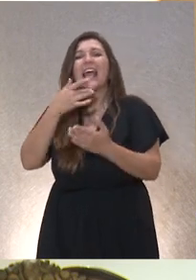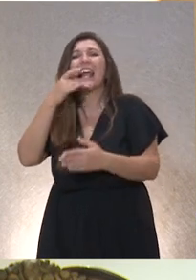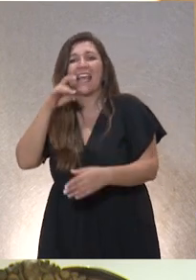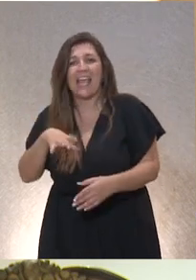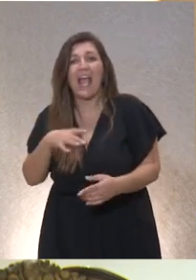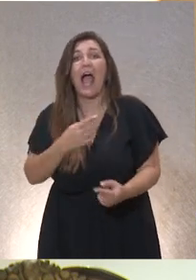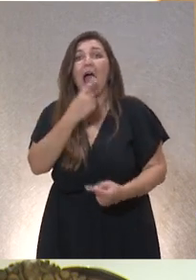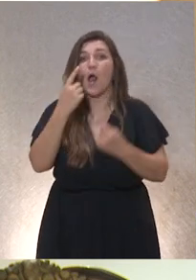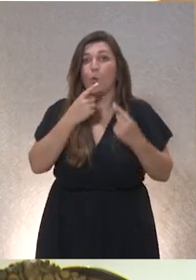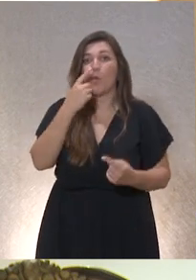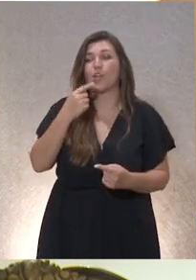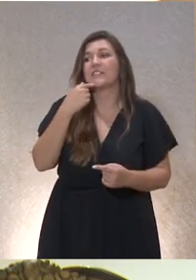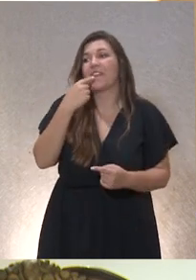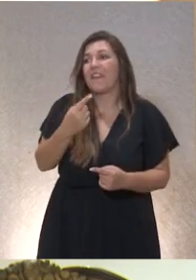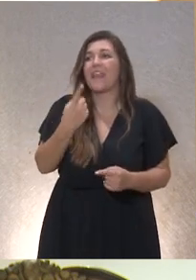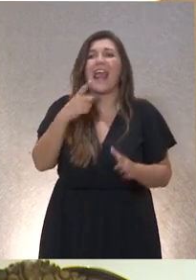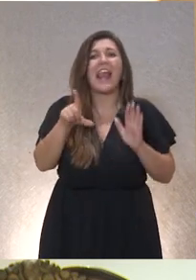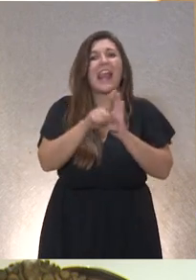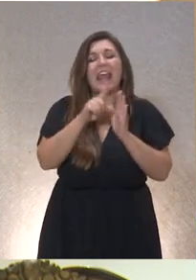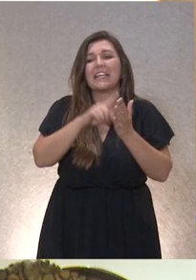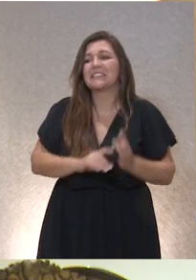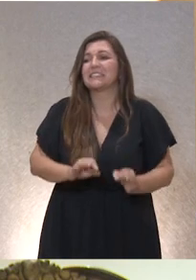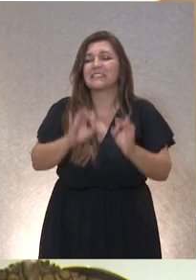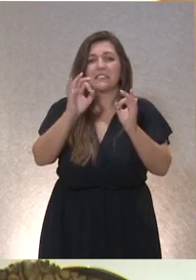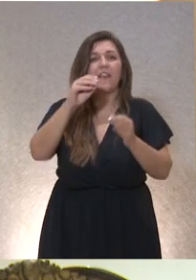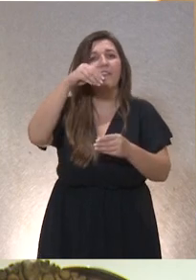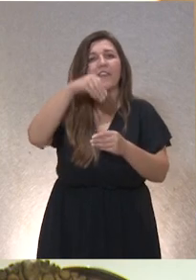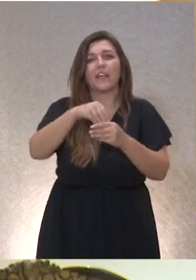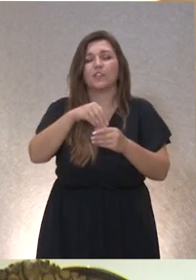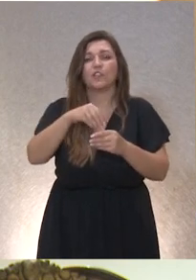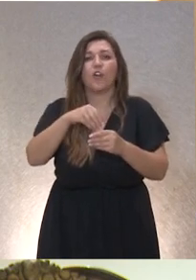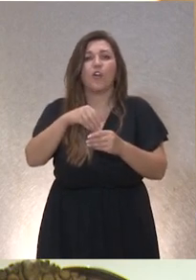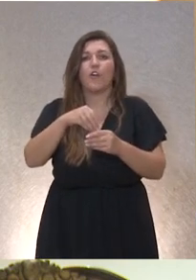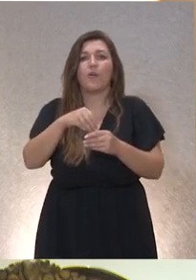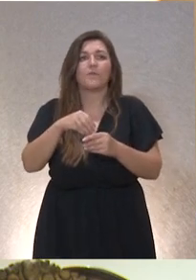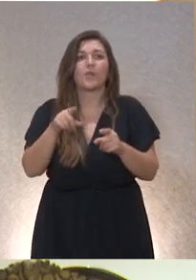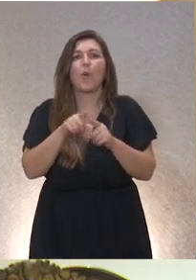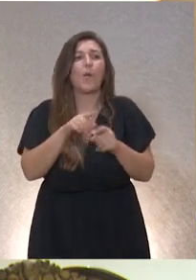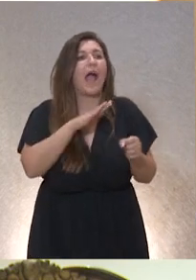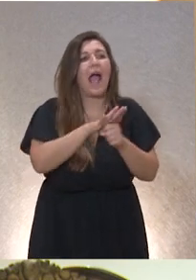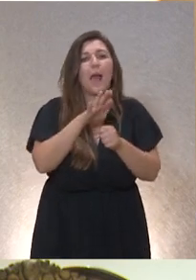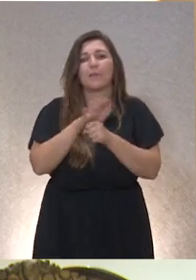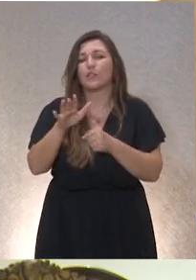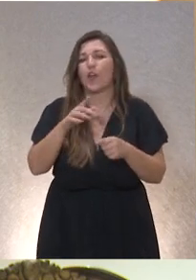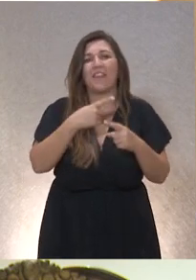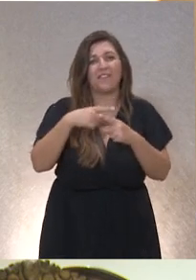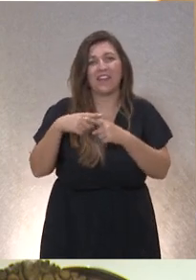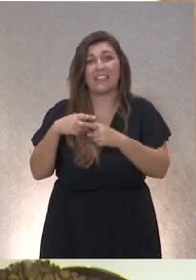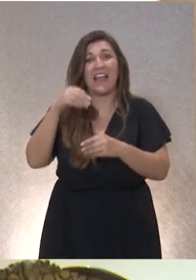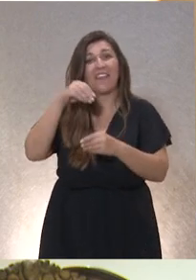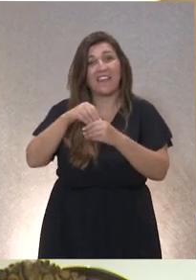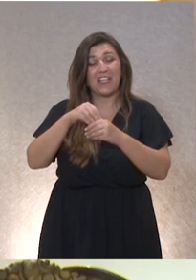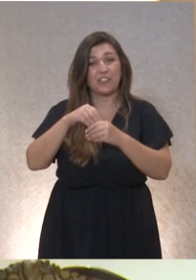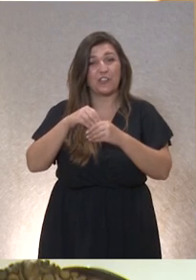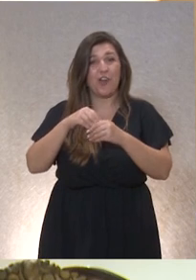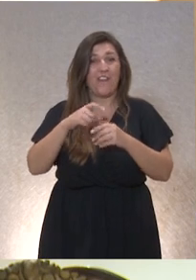legislación específica y hay en ese sentido iniciativas en distintos ámbitos en la comisión Europea y en este